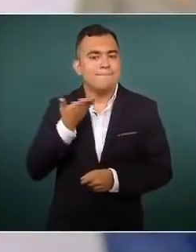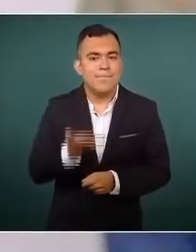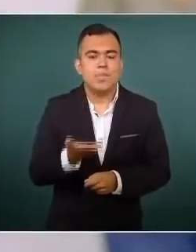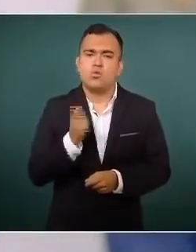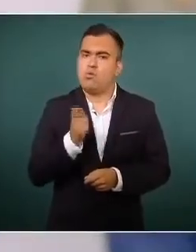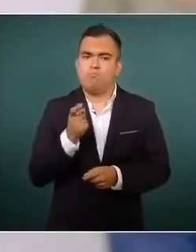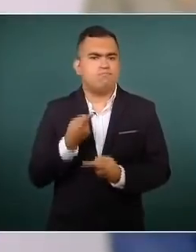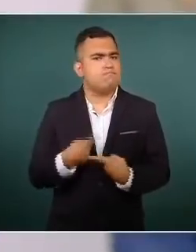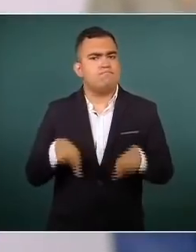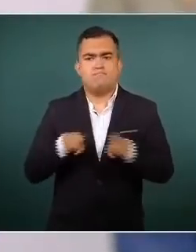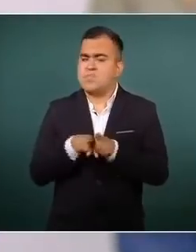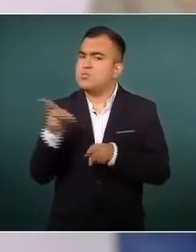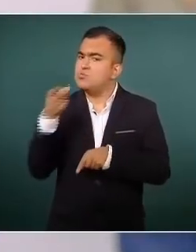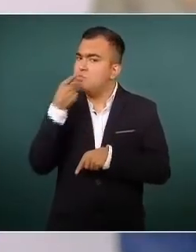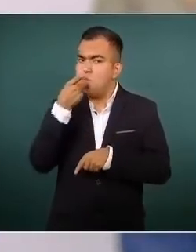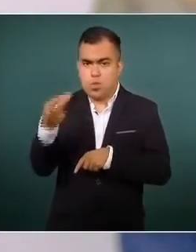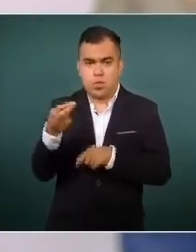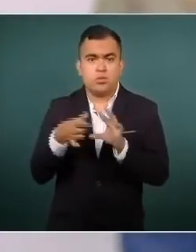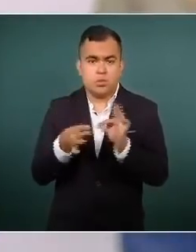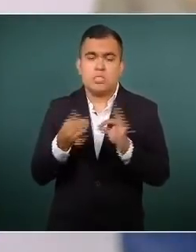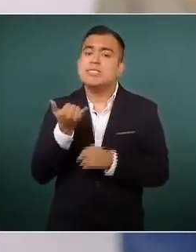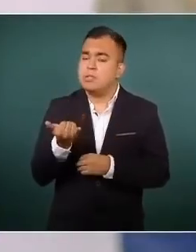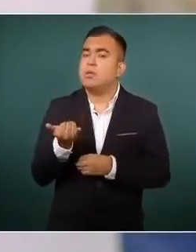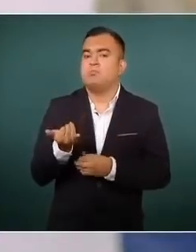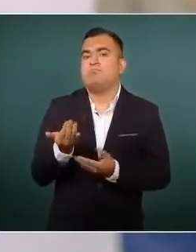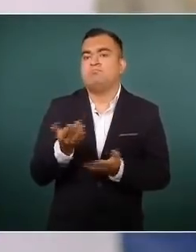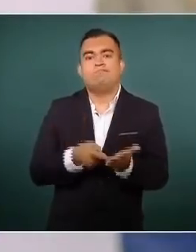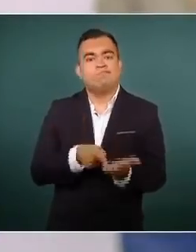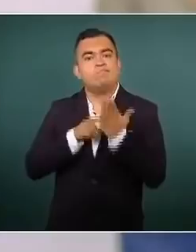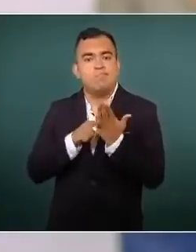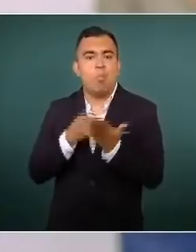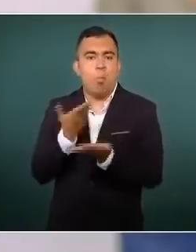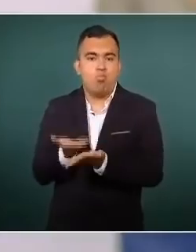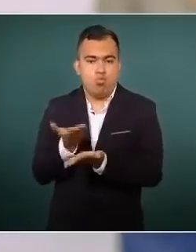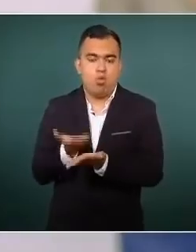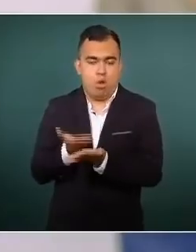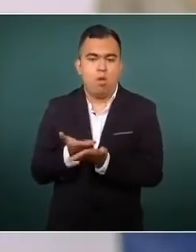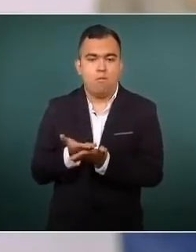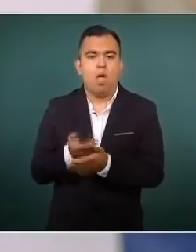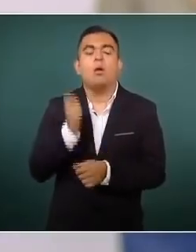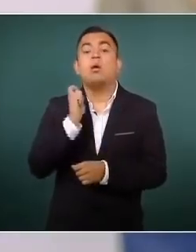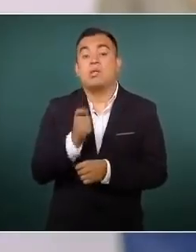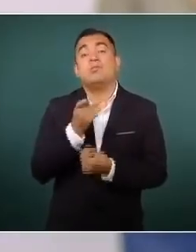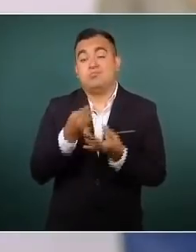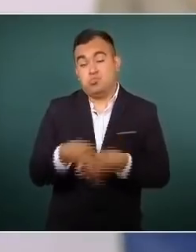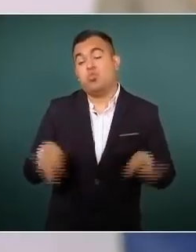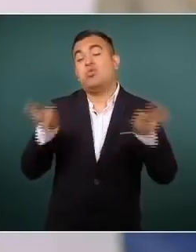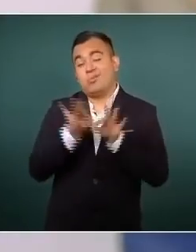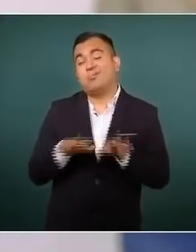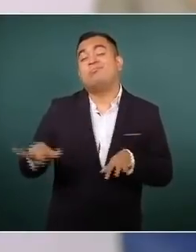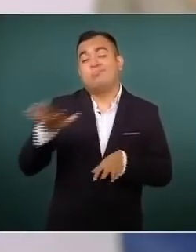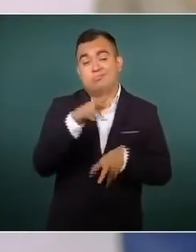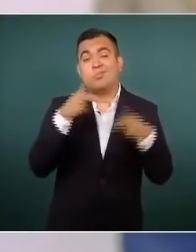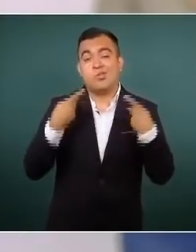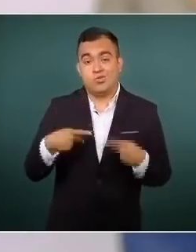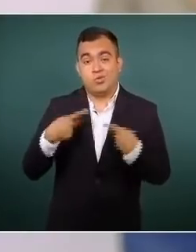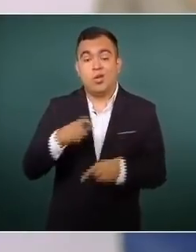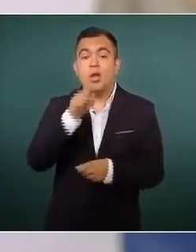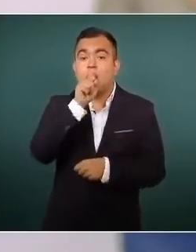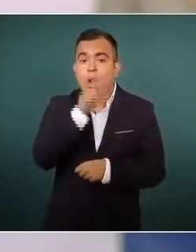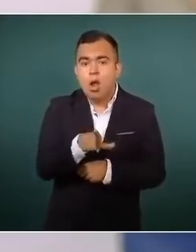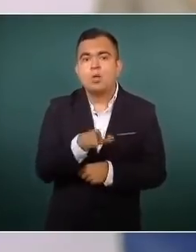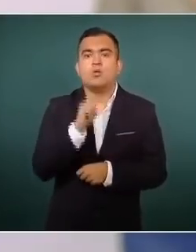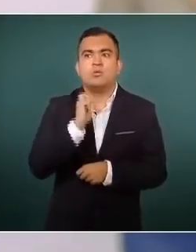lo dicho y bueno, pues que se presentaran pruebas. Creo que es importante para los jaliscienses saber en qué va, cómo va